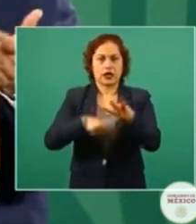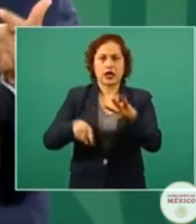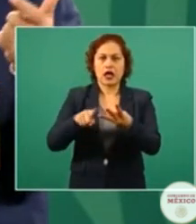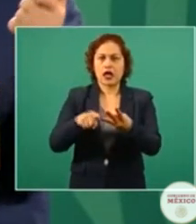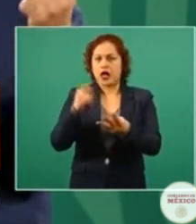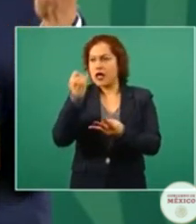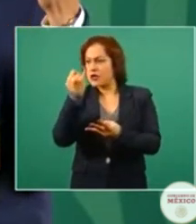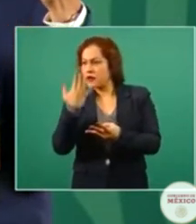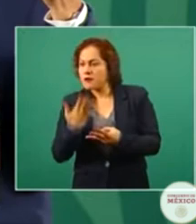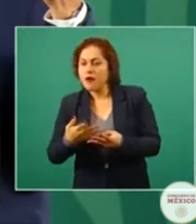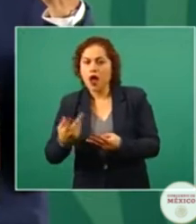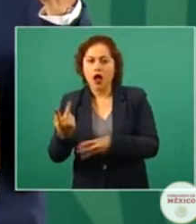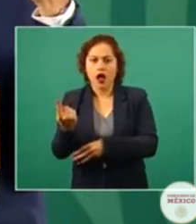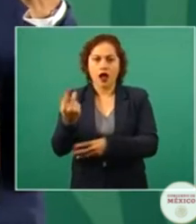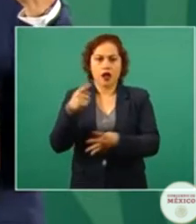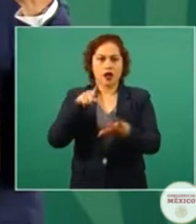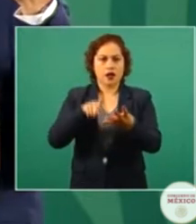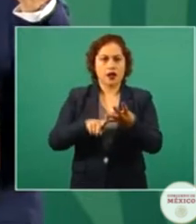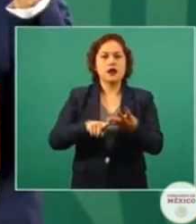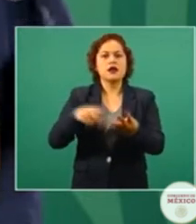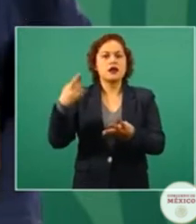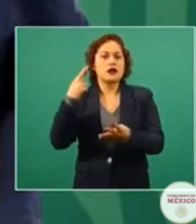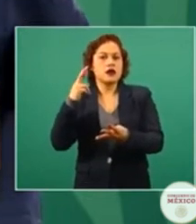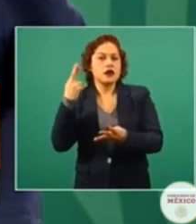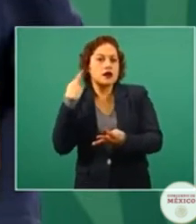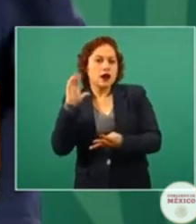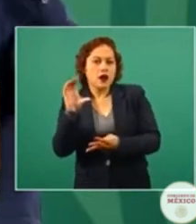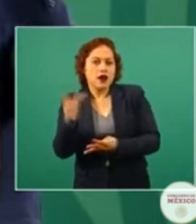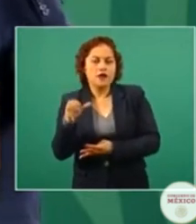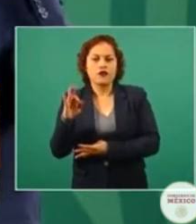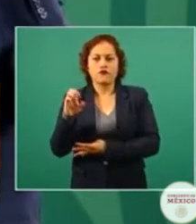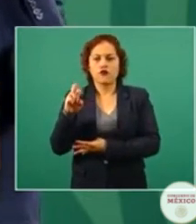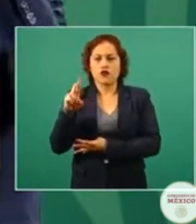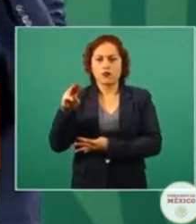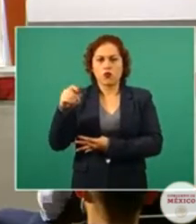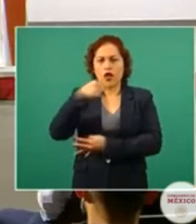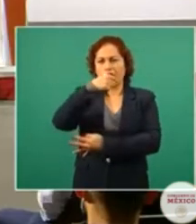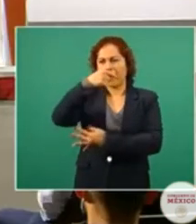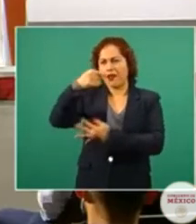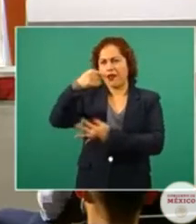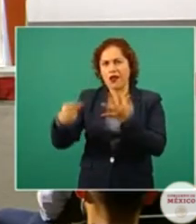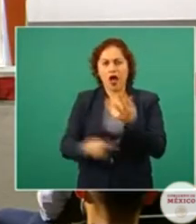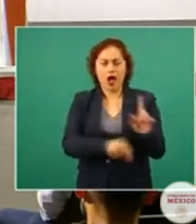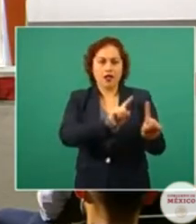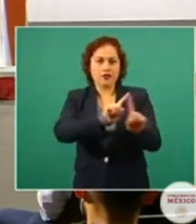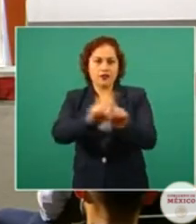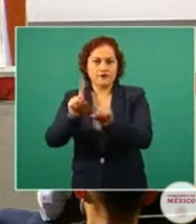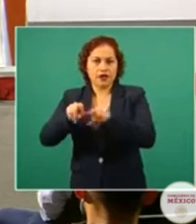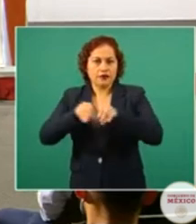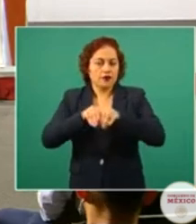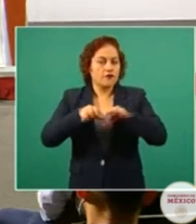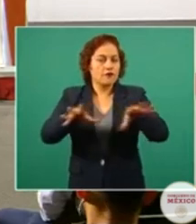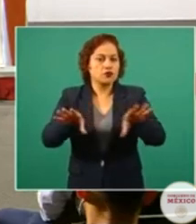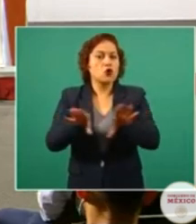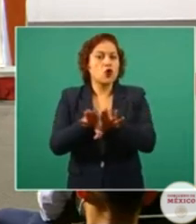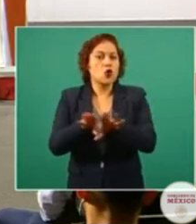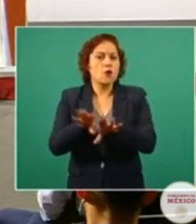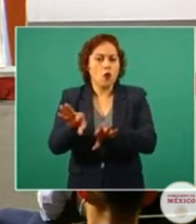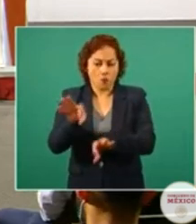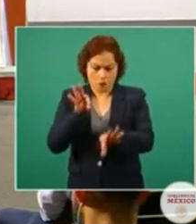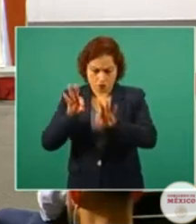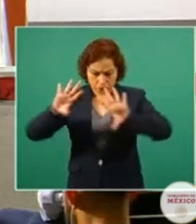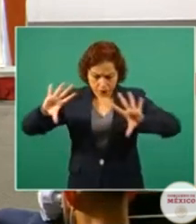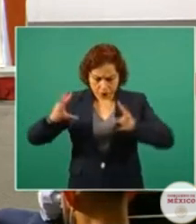en Radio Fórmula, etcétera, etcétera, etcétera. Vamos a disfrutar